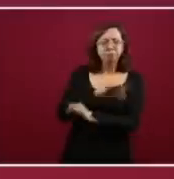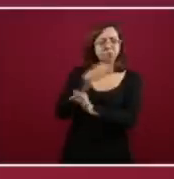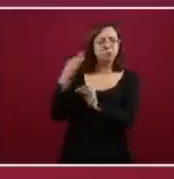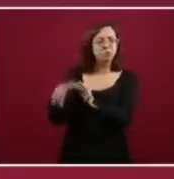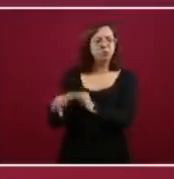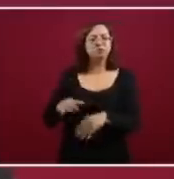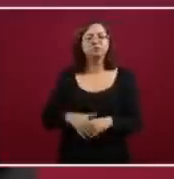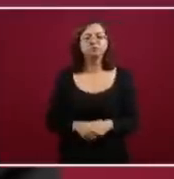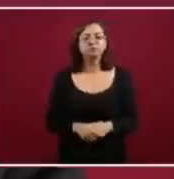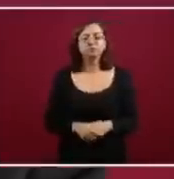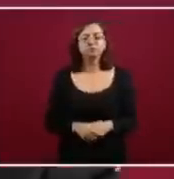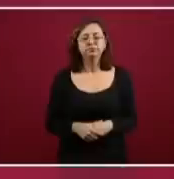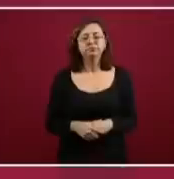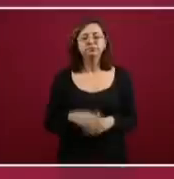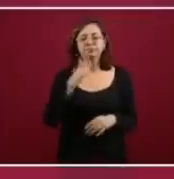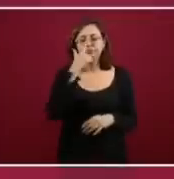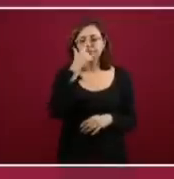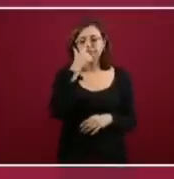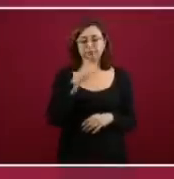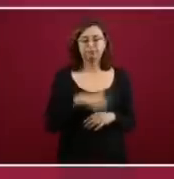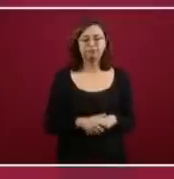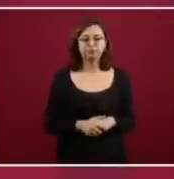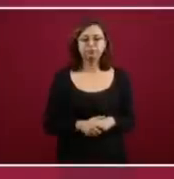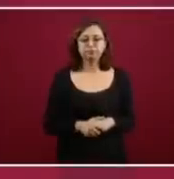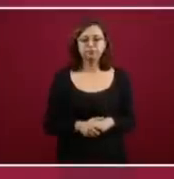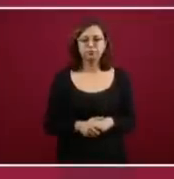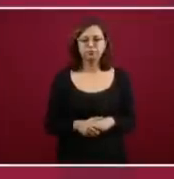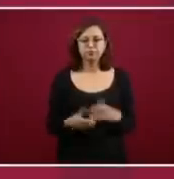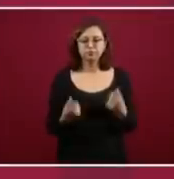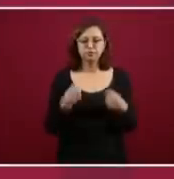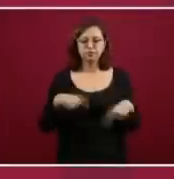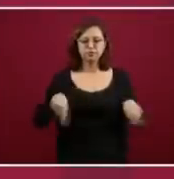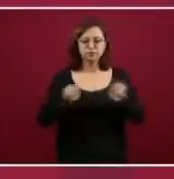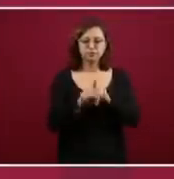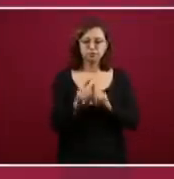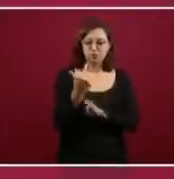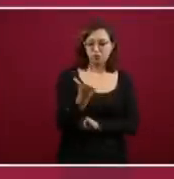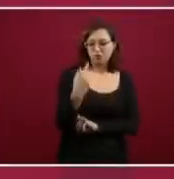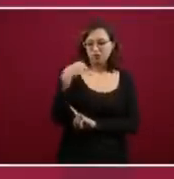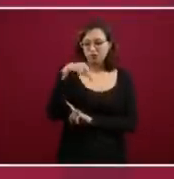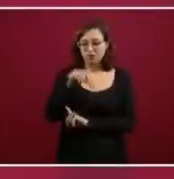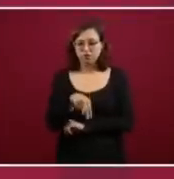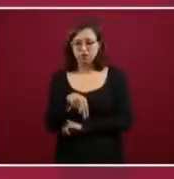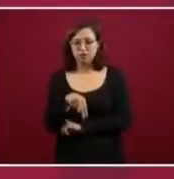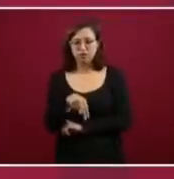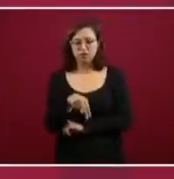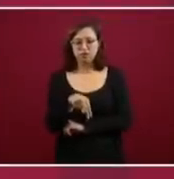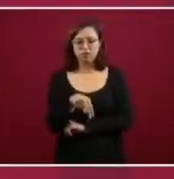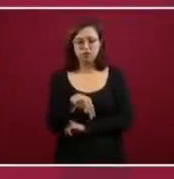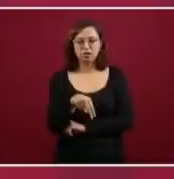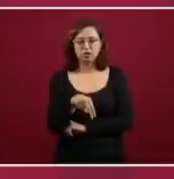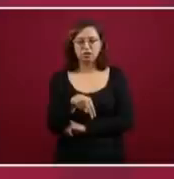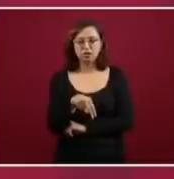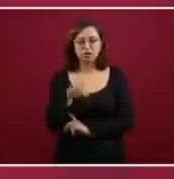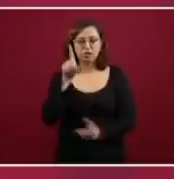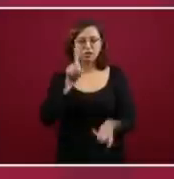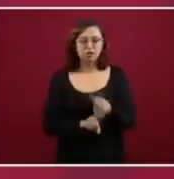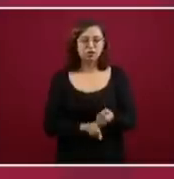desde luego no se puede en la guardia nacional ya este tener